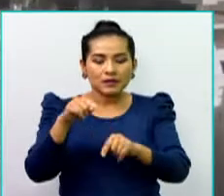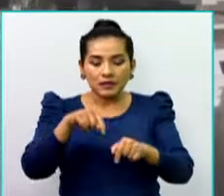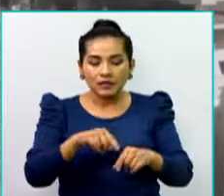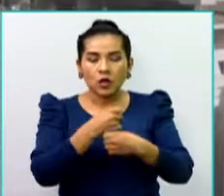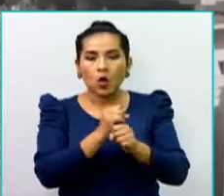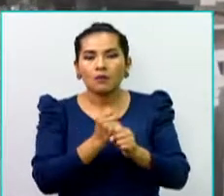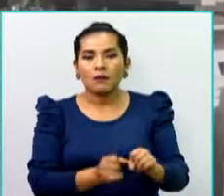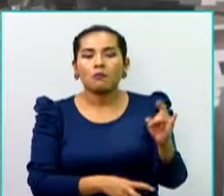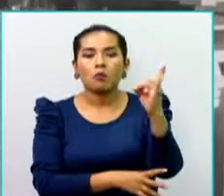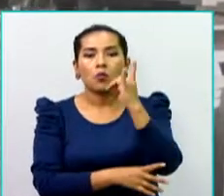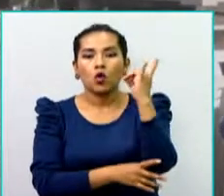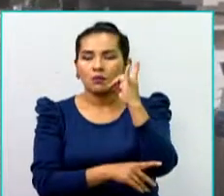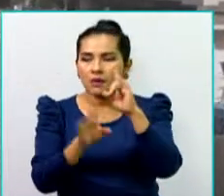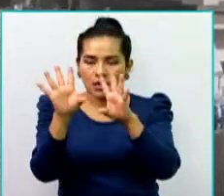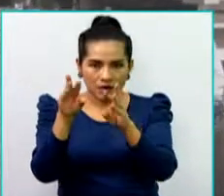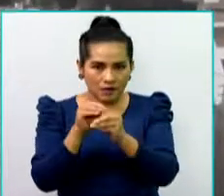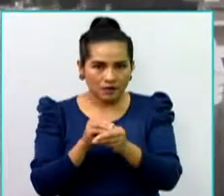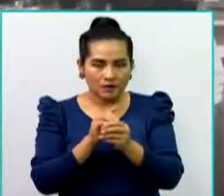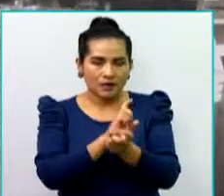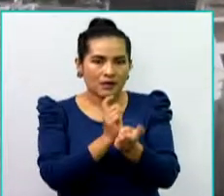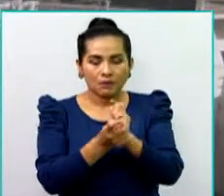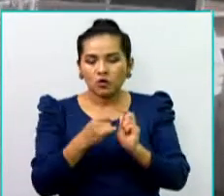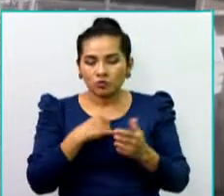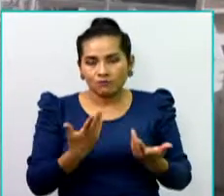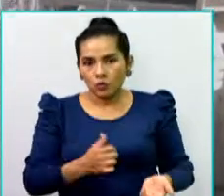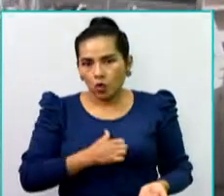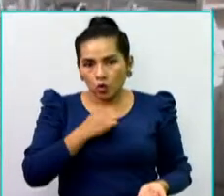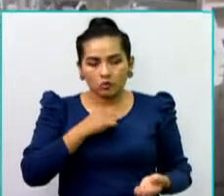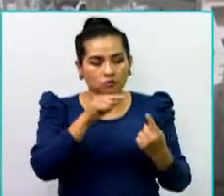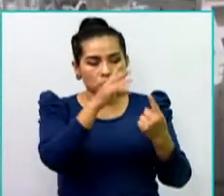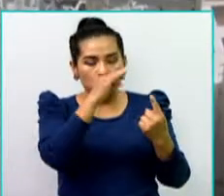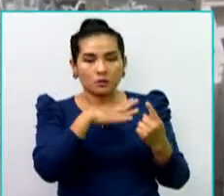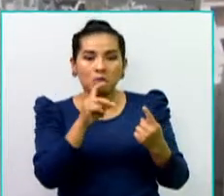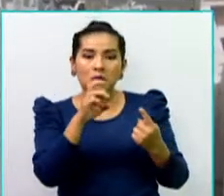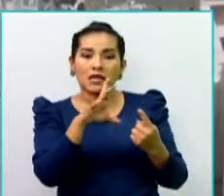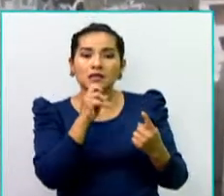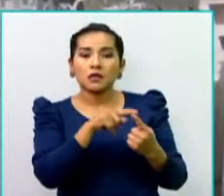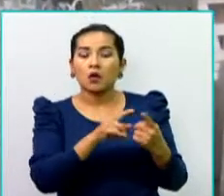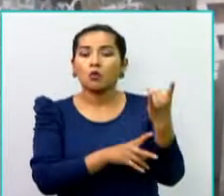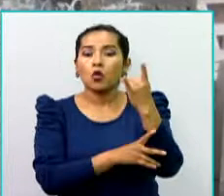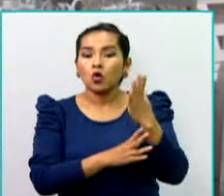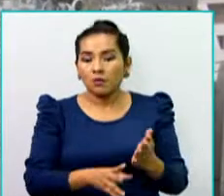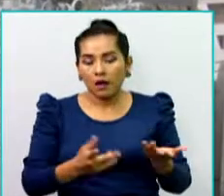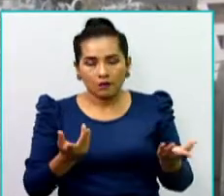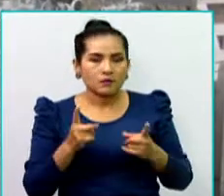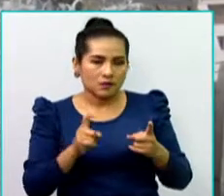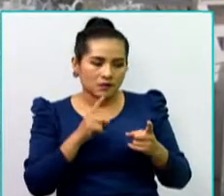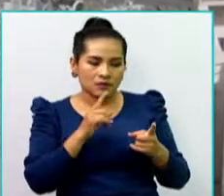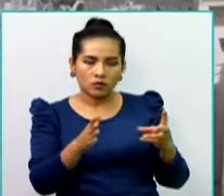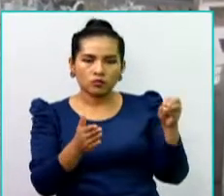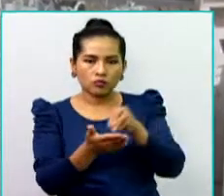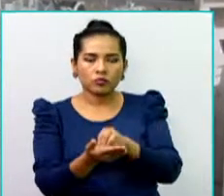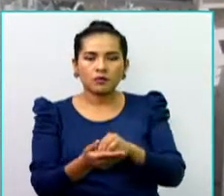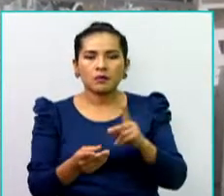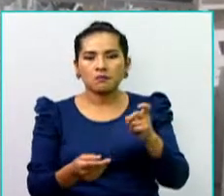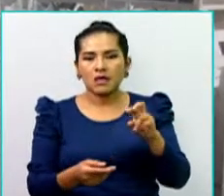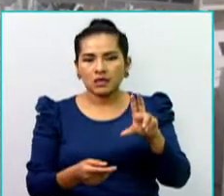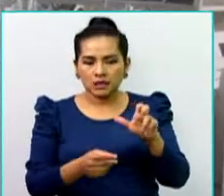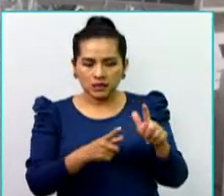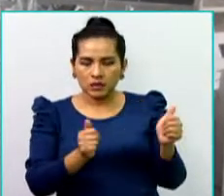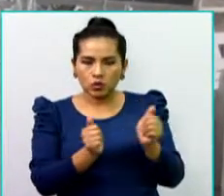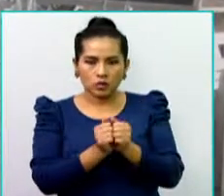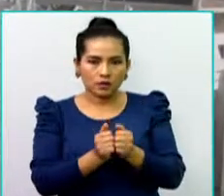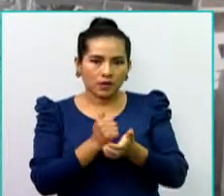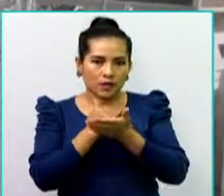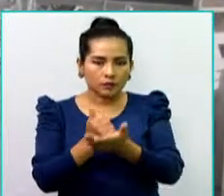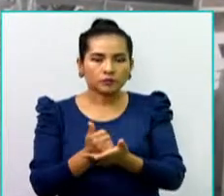boliviana. Estoy orgulloso de eso realmente, porque Percy es boliviano, ¿no? Ahí esa parte la puso Percy, Percy Jiménez.